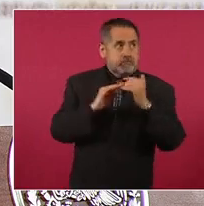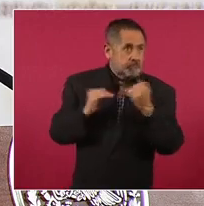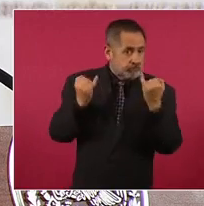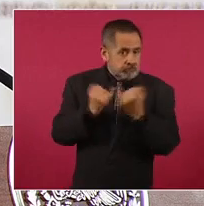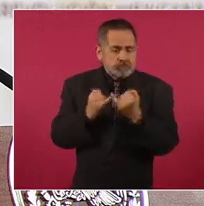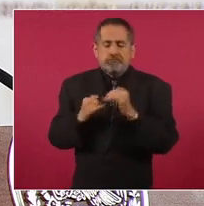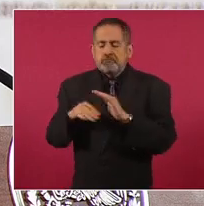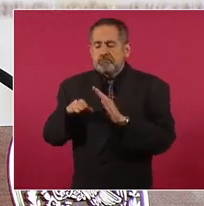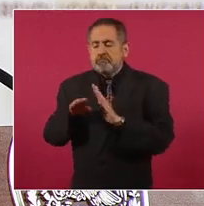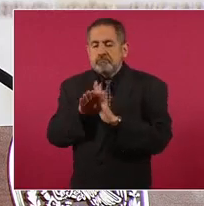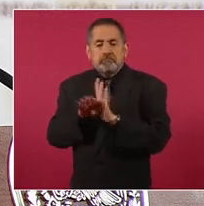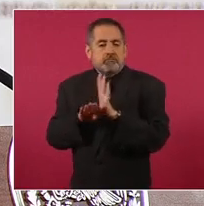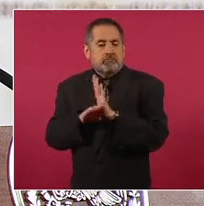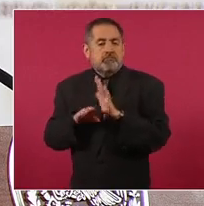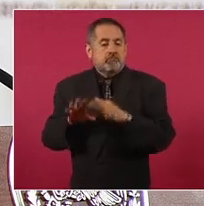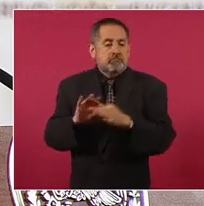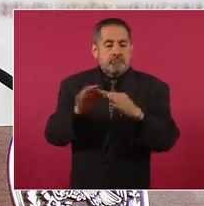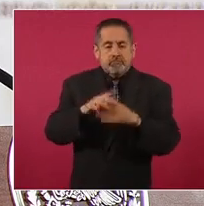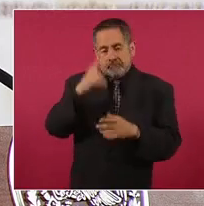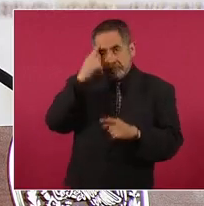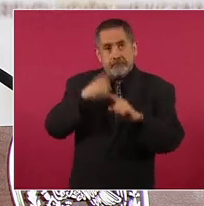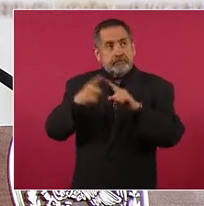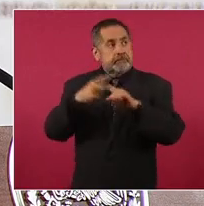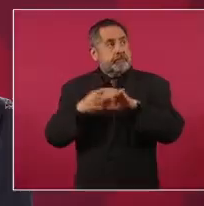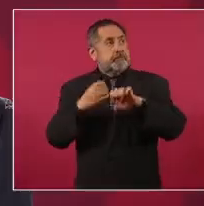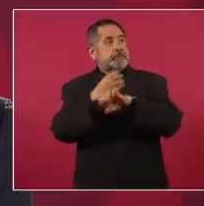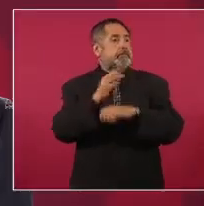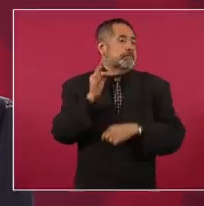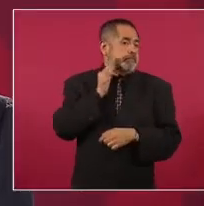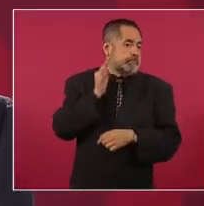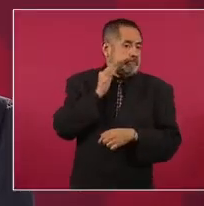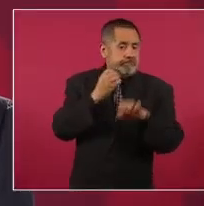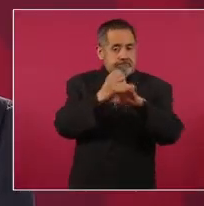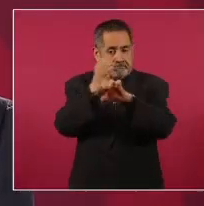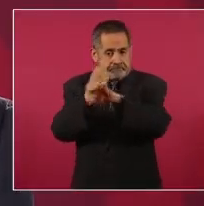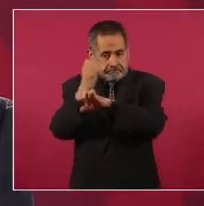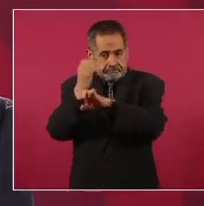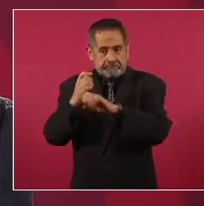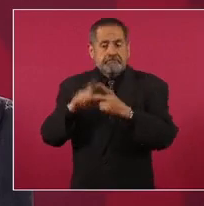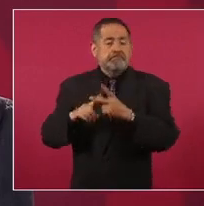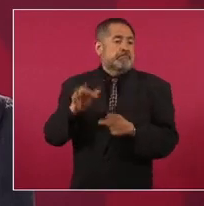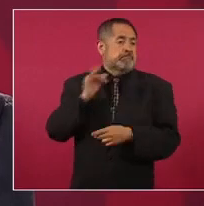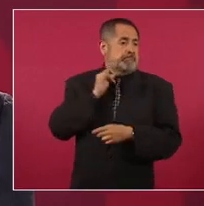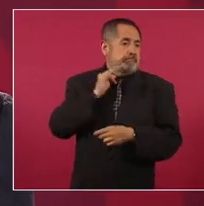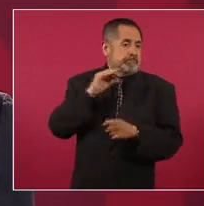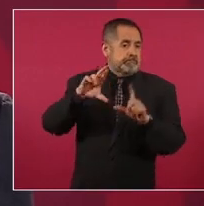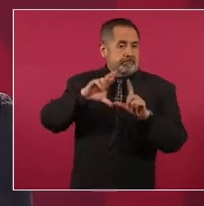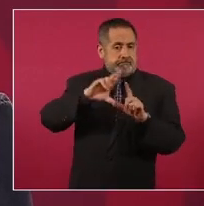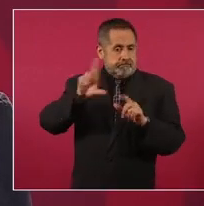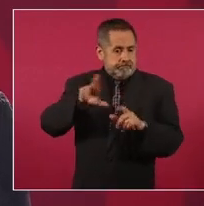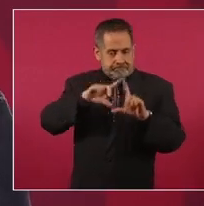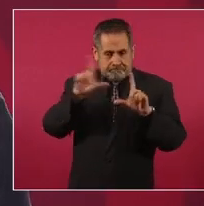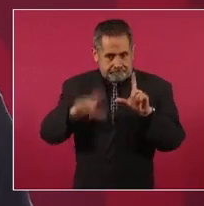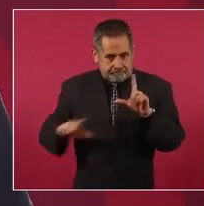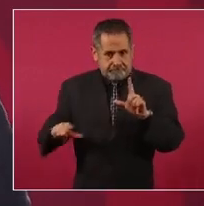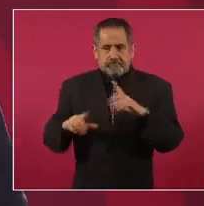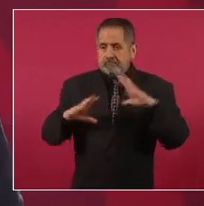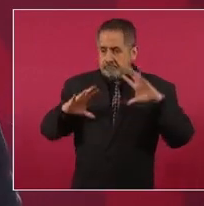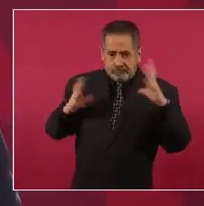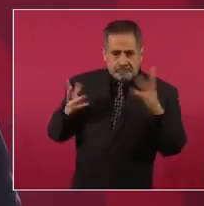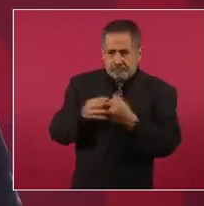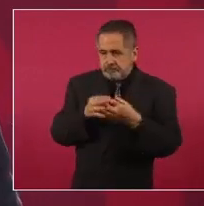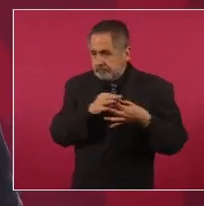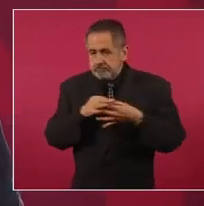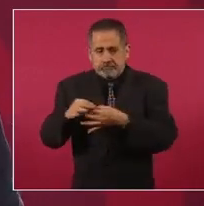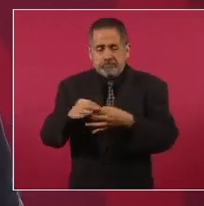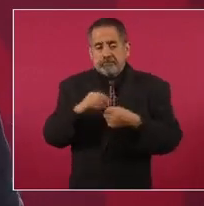las acciones de las fiscalías de los estados, la Fiscalía General, con todas las organizaciones del sistema en estas tareas, así como